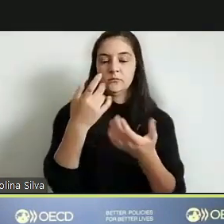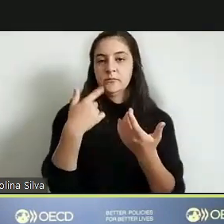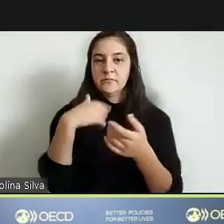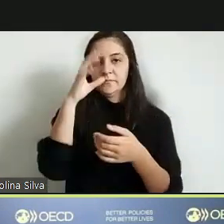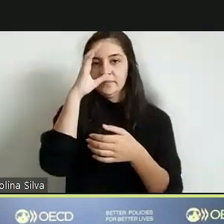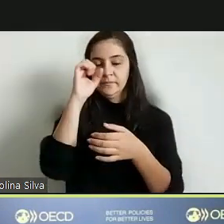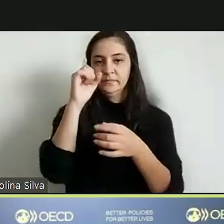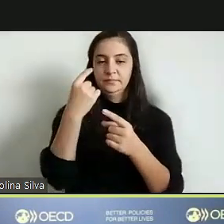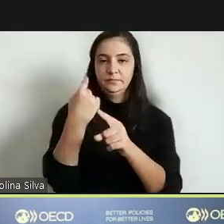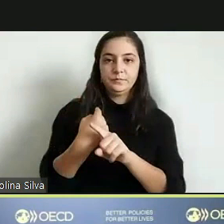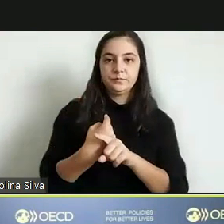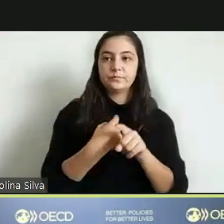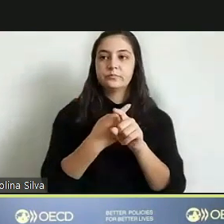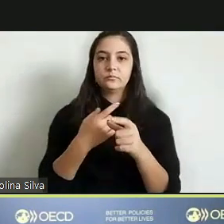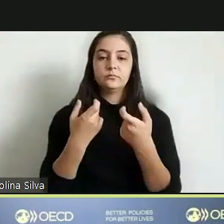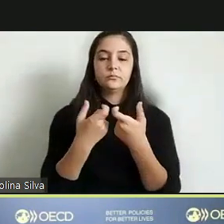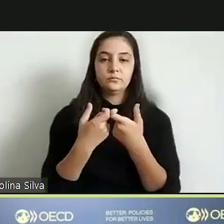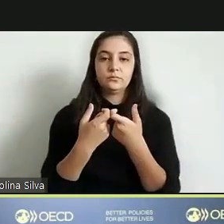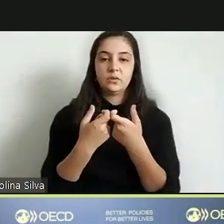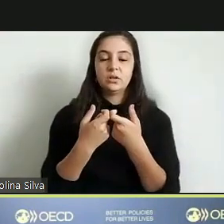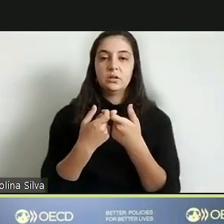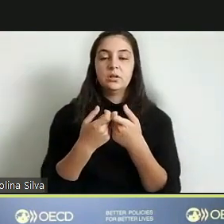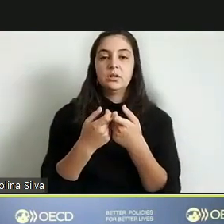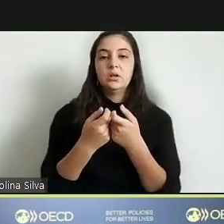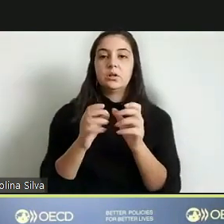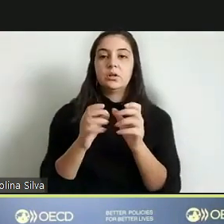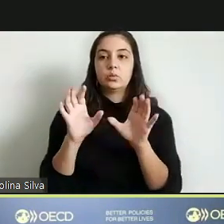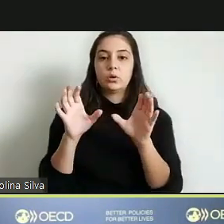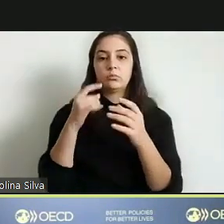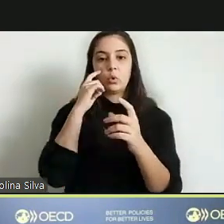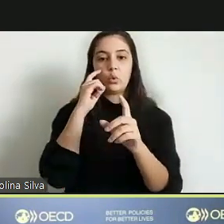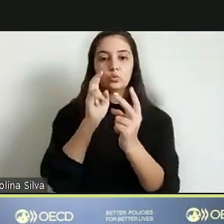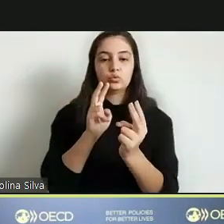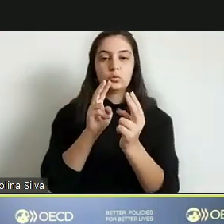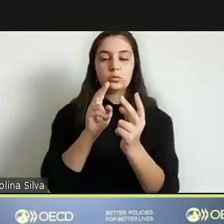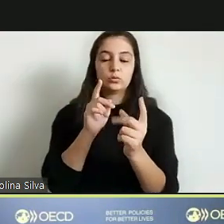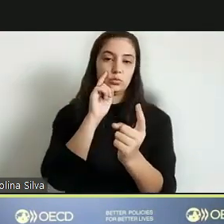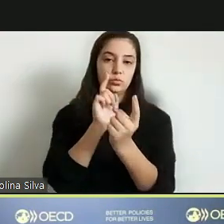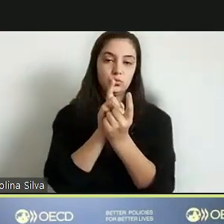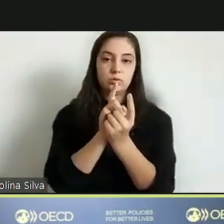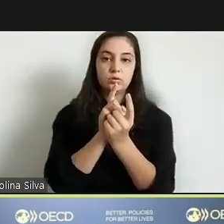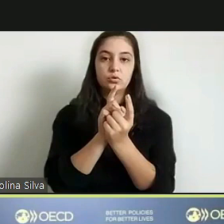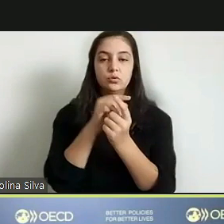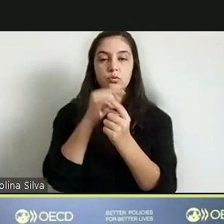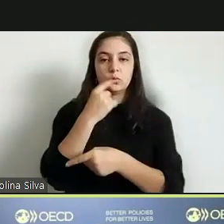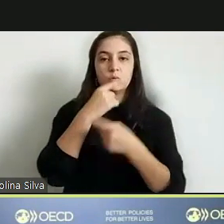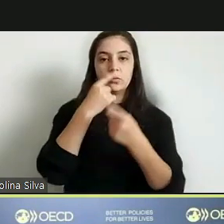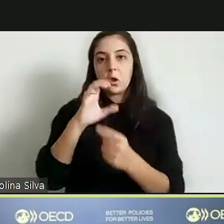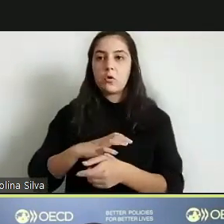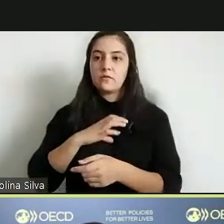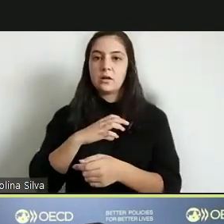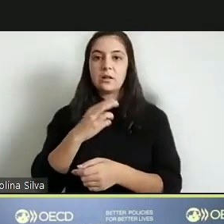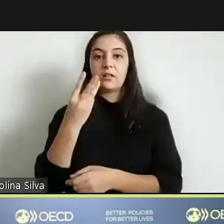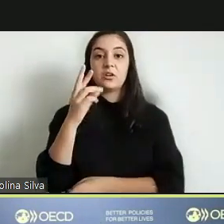gobiernos adoptarían sus insumos en consultas públicas, reportaron niveles de confianza 3 veces